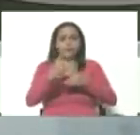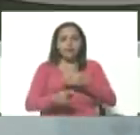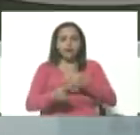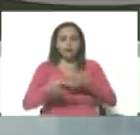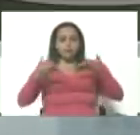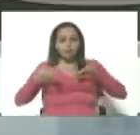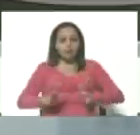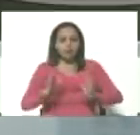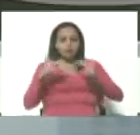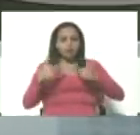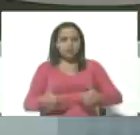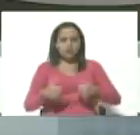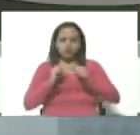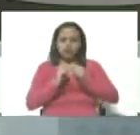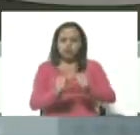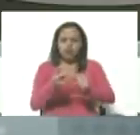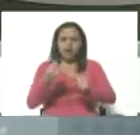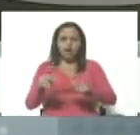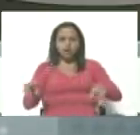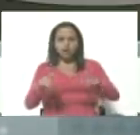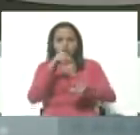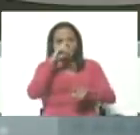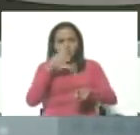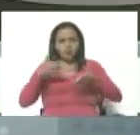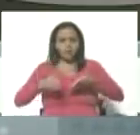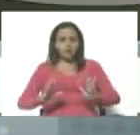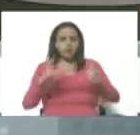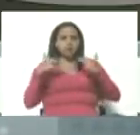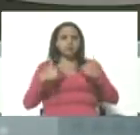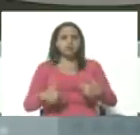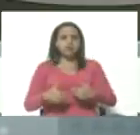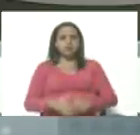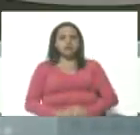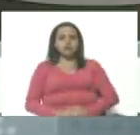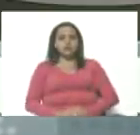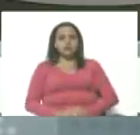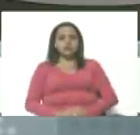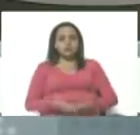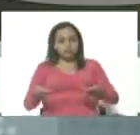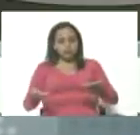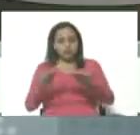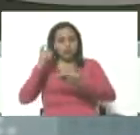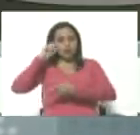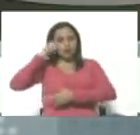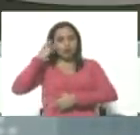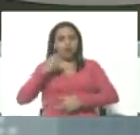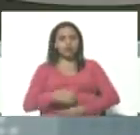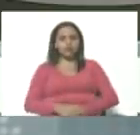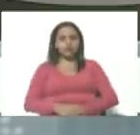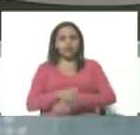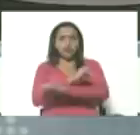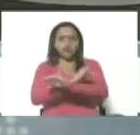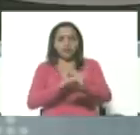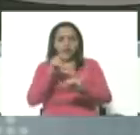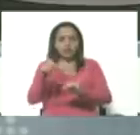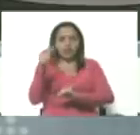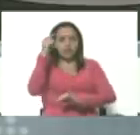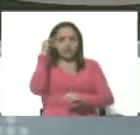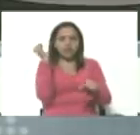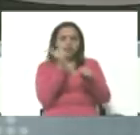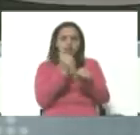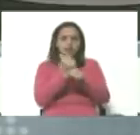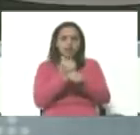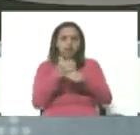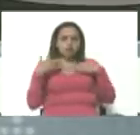Humanizado continúa. Estamos en aniversario de Parto Humanizado y vamos a recordarlo para despedir esta jornada de trabajo